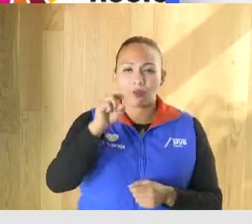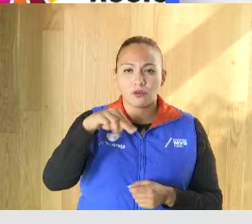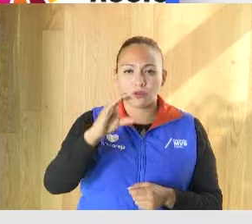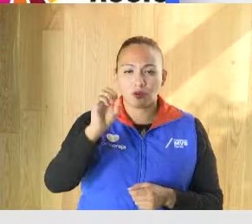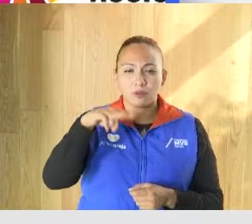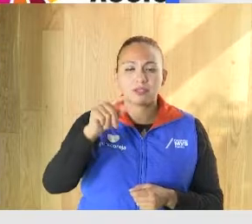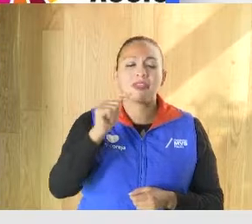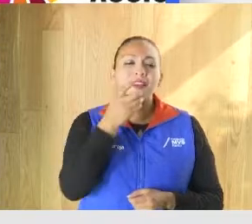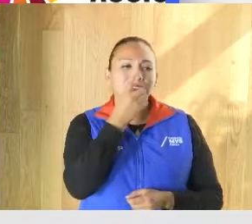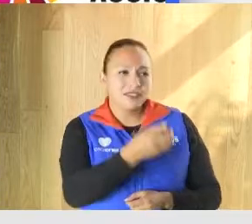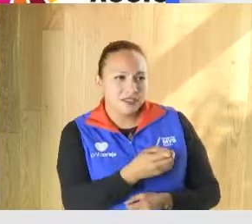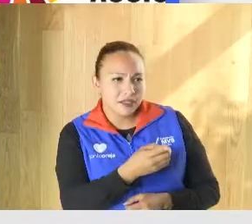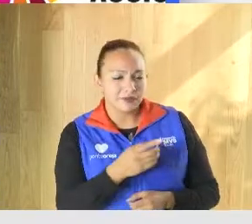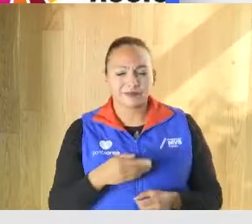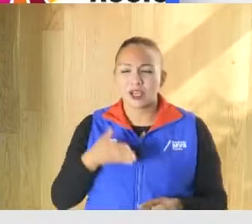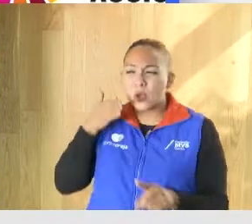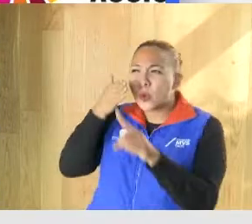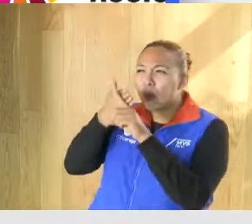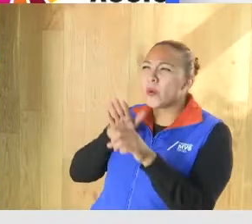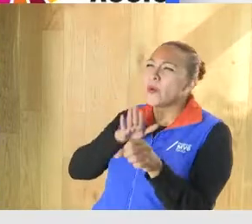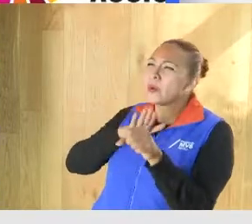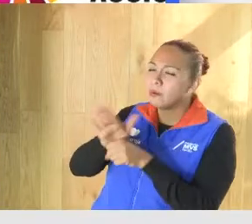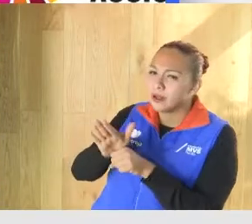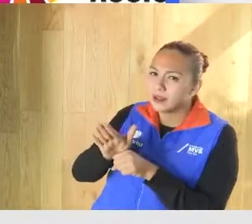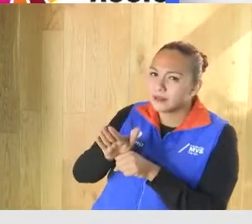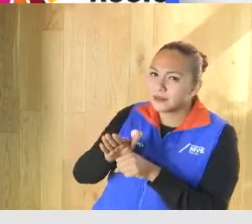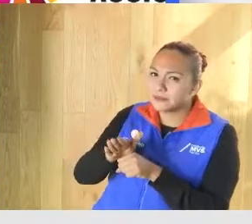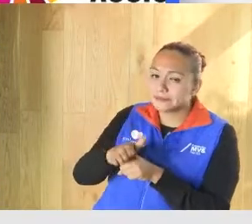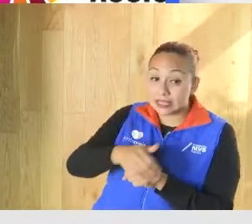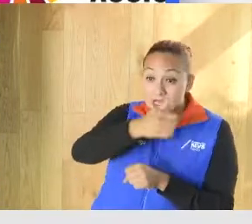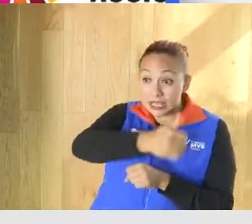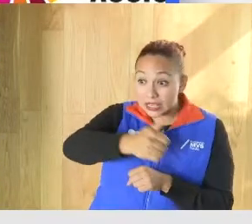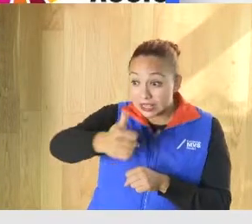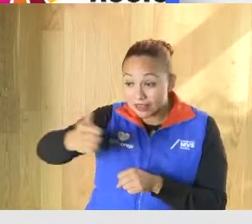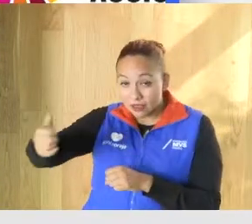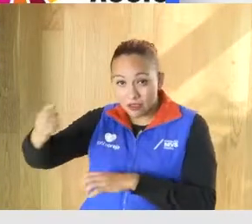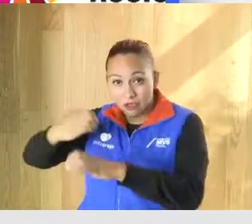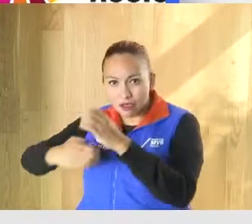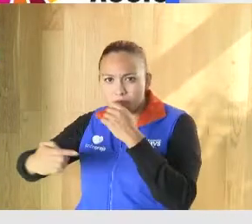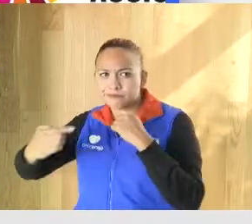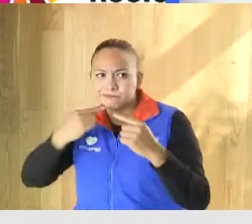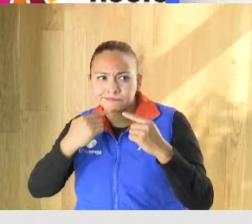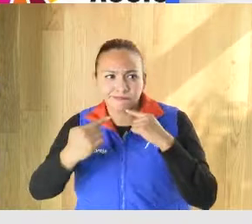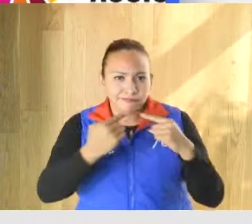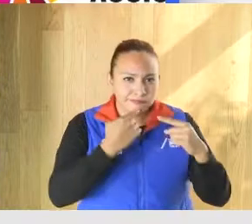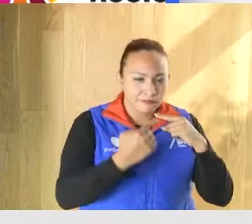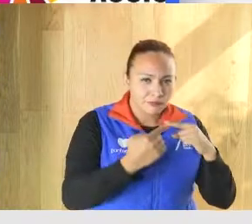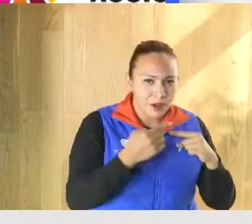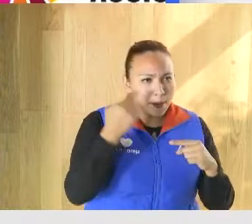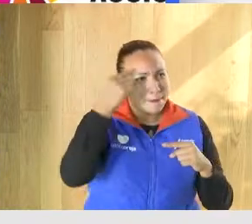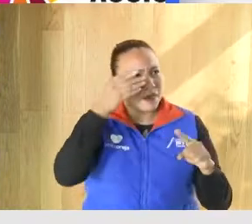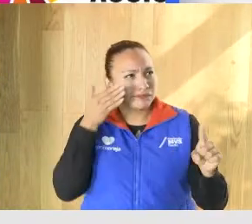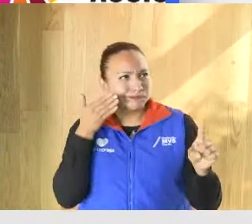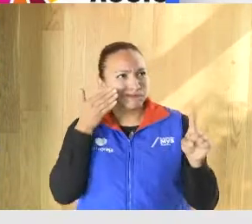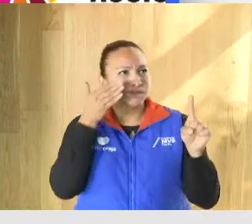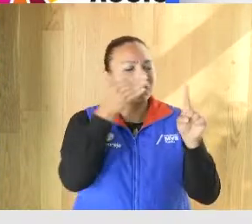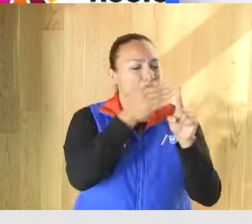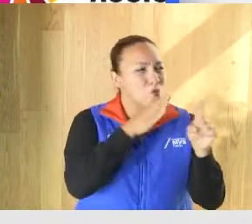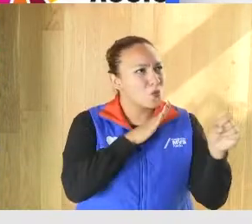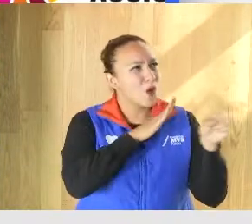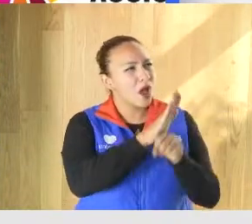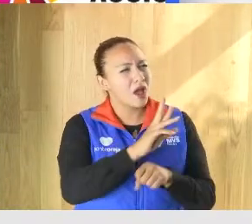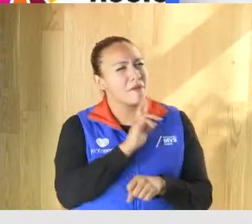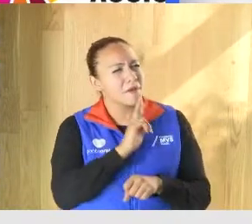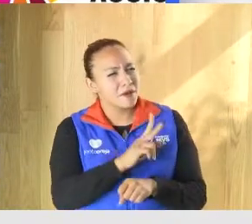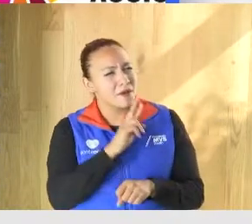las empresas?, ¿no?, ¿cuál es su propósito? Pero además empezaban también otros acontecimientos, ¿no?,